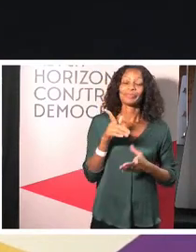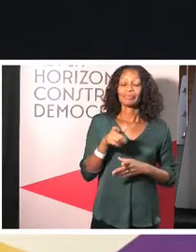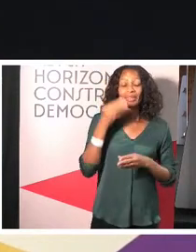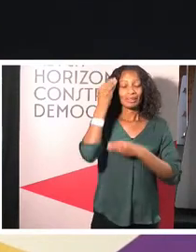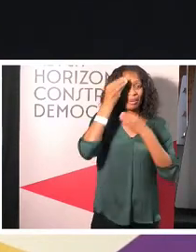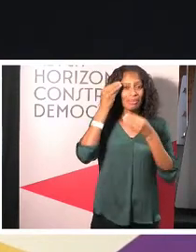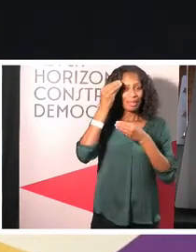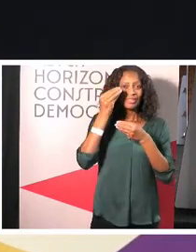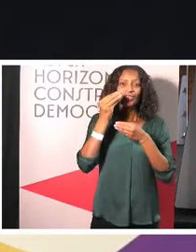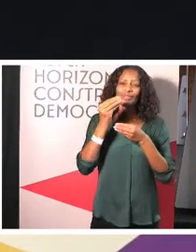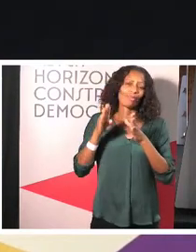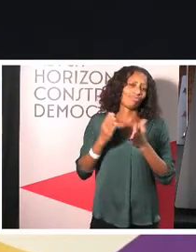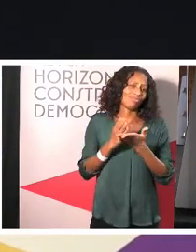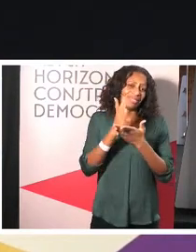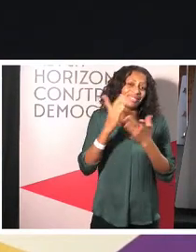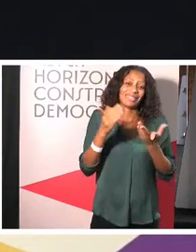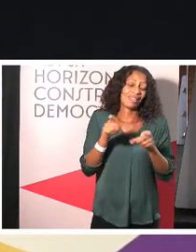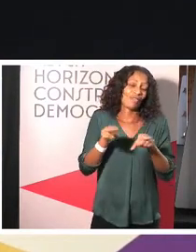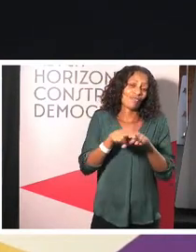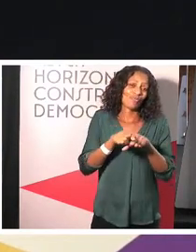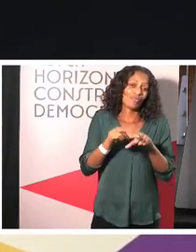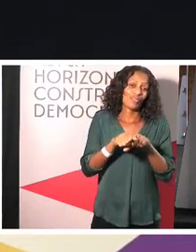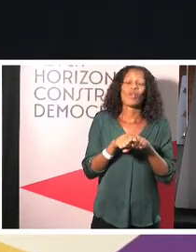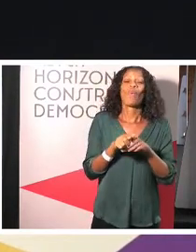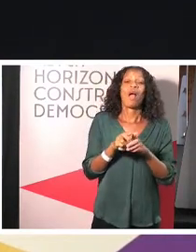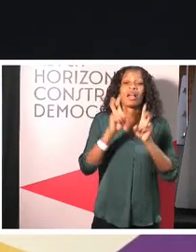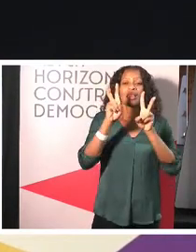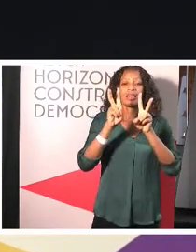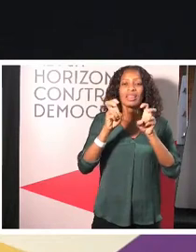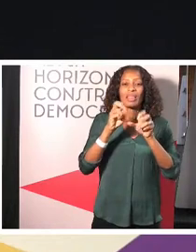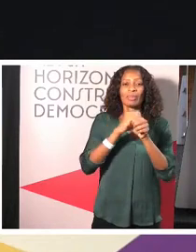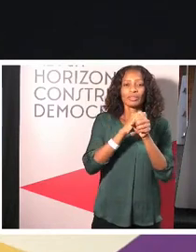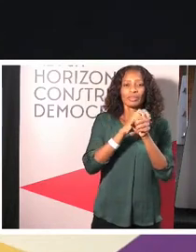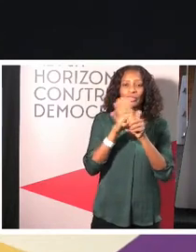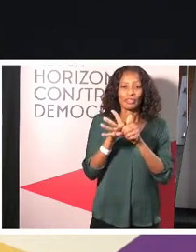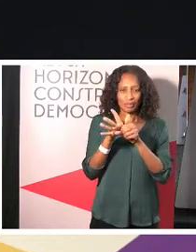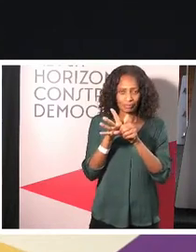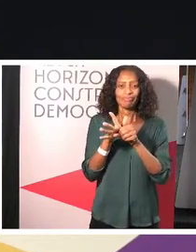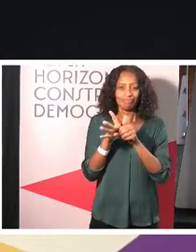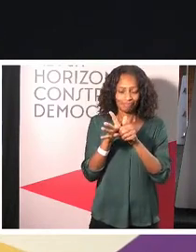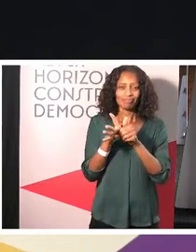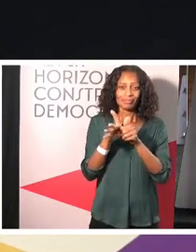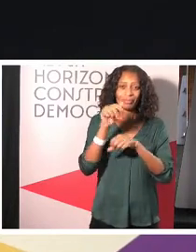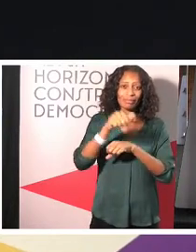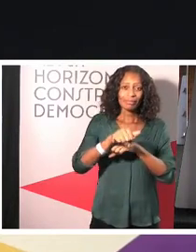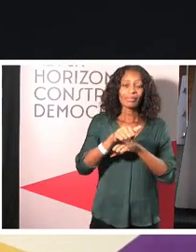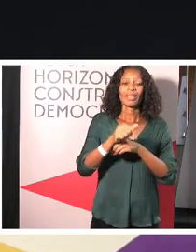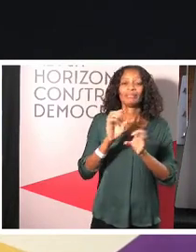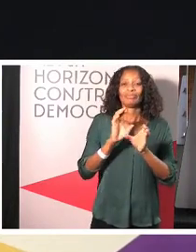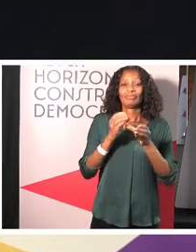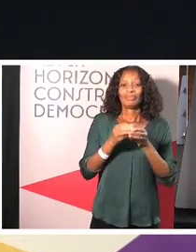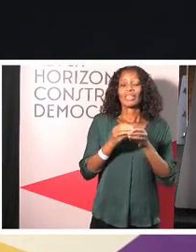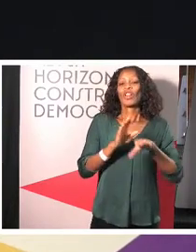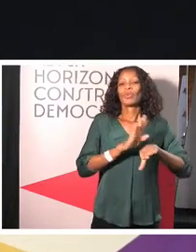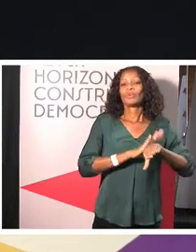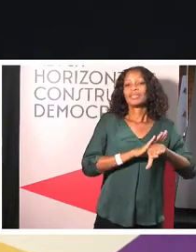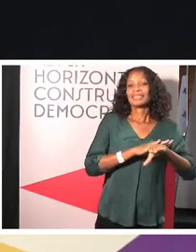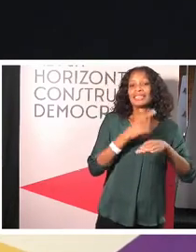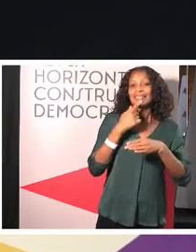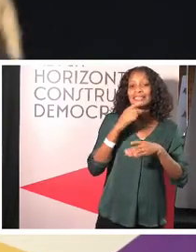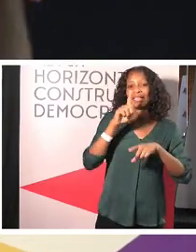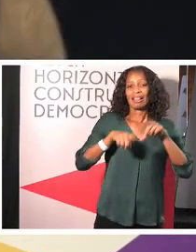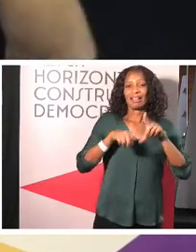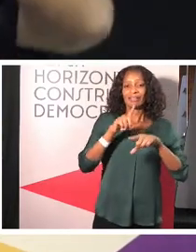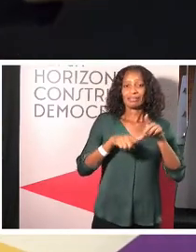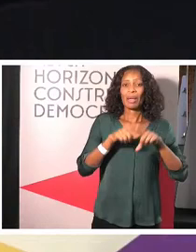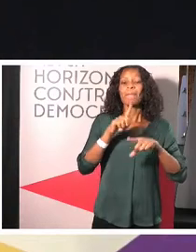del coronavirus, que nos ha llevado a la izquierda a tener como dos posiciones, ¿no? Unas son las posiciones más